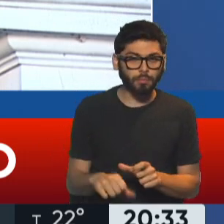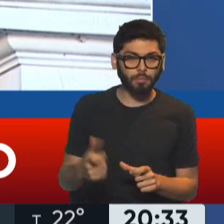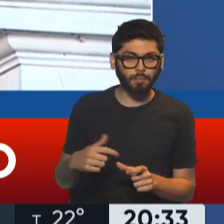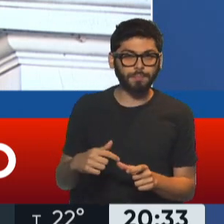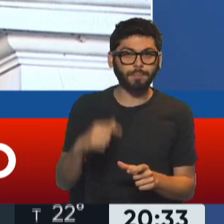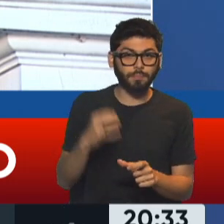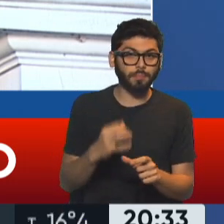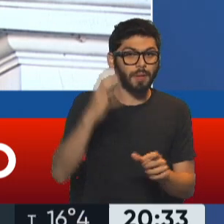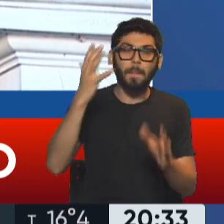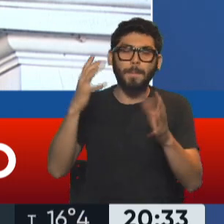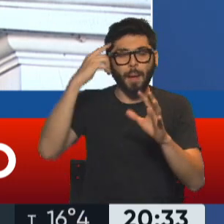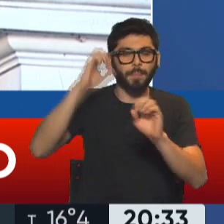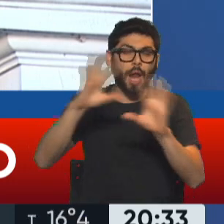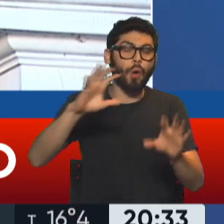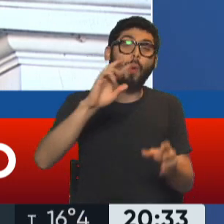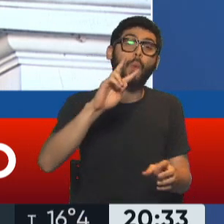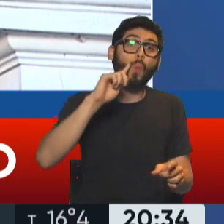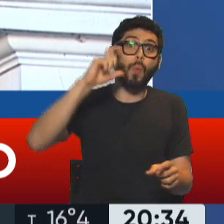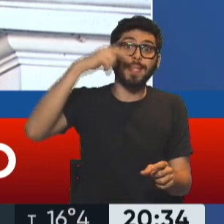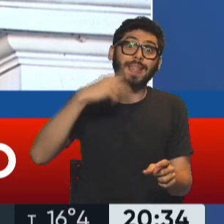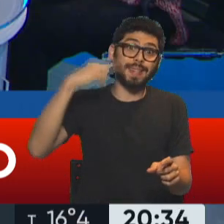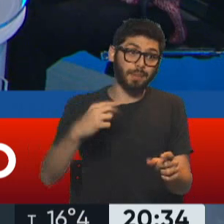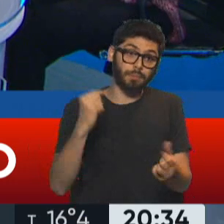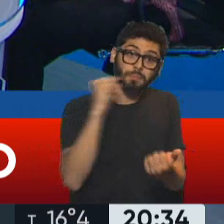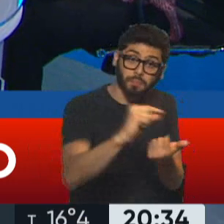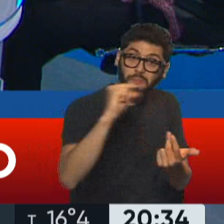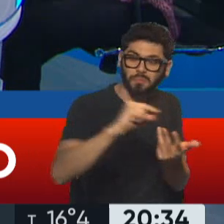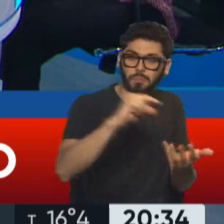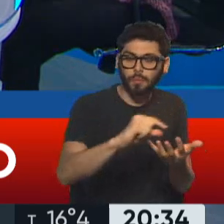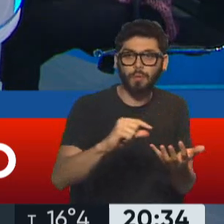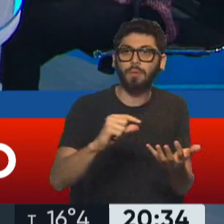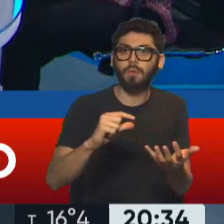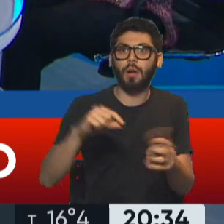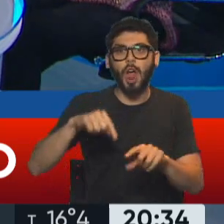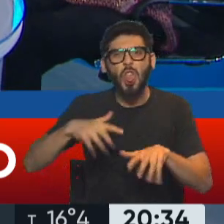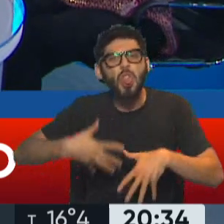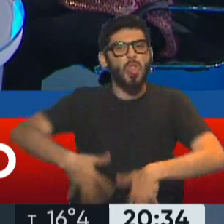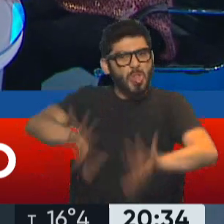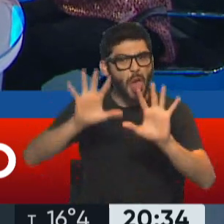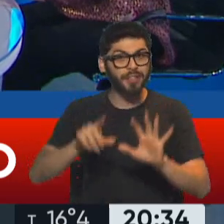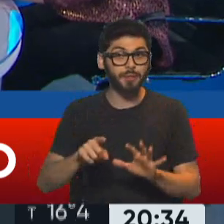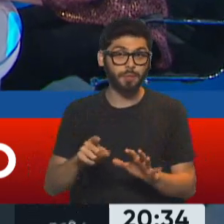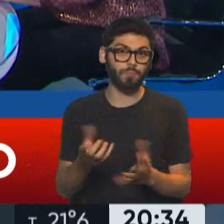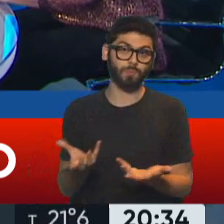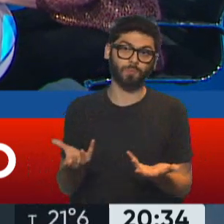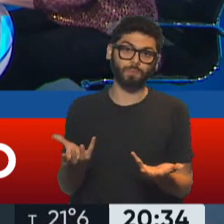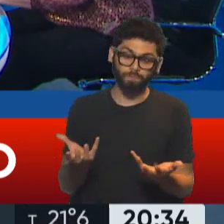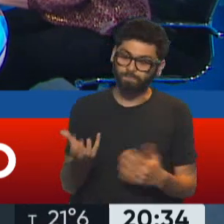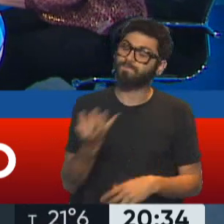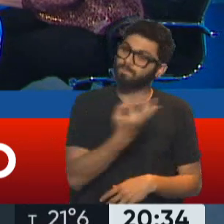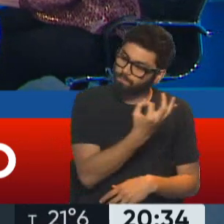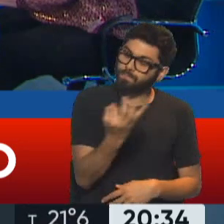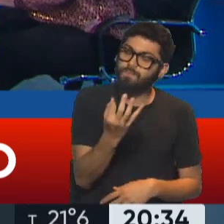10 vicentines, como para que lo entendamos, ¿no? Es lo que dicen hoy quienes están al frente del banco y que ven lo que vos estado de las decías, cuentas.